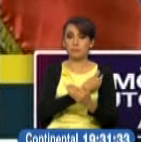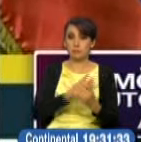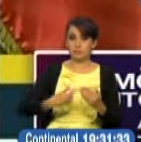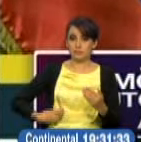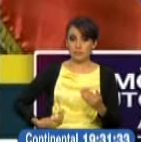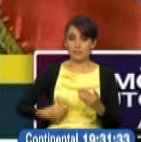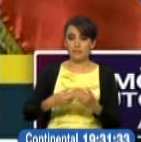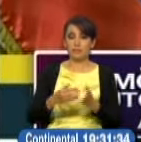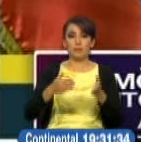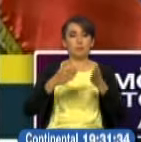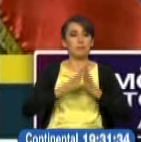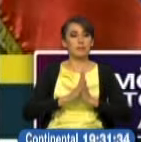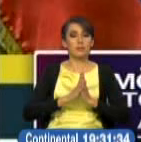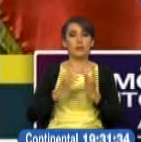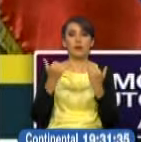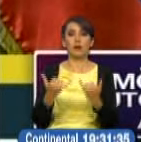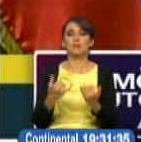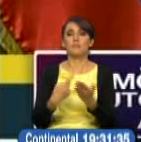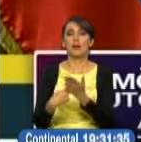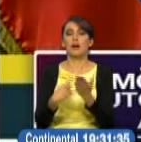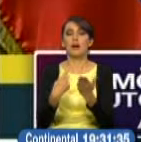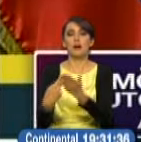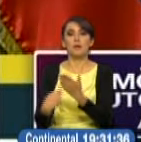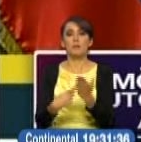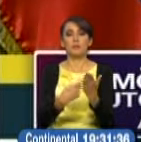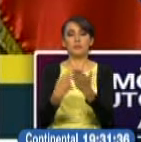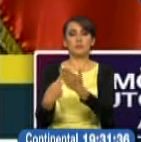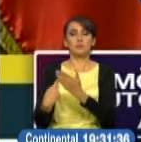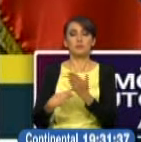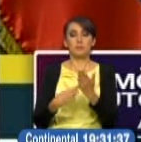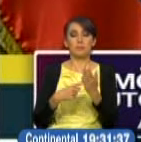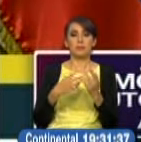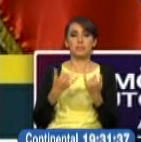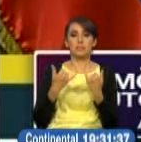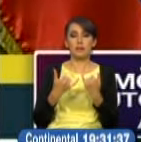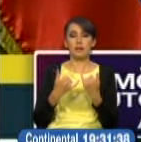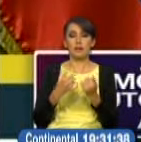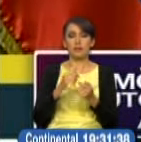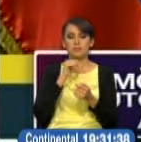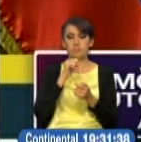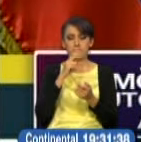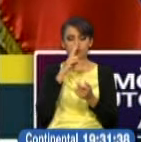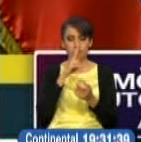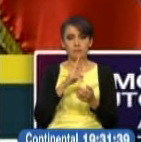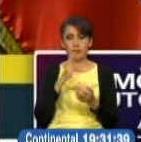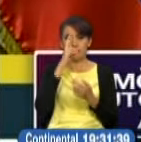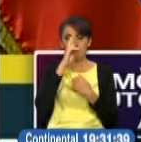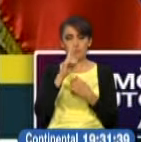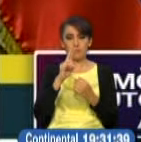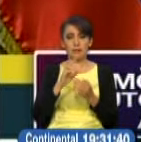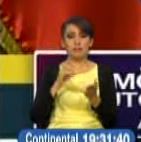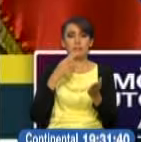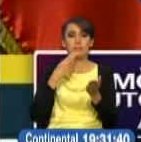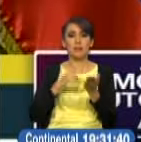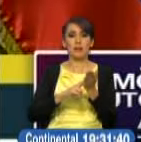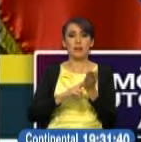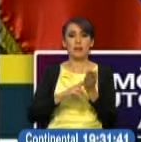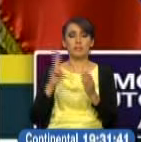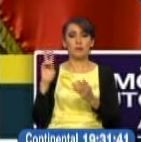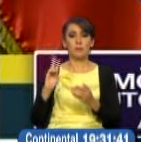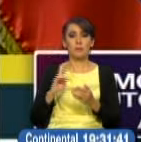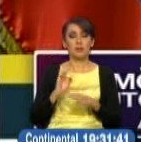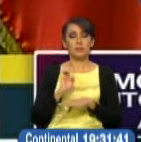Maduro pidió abrir un debate nacional e internacional sobre la violación de la Carta Fundamental de la OEA contra Venezuela. Fernanda de la